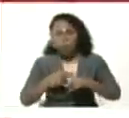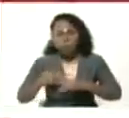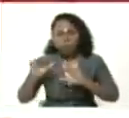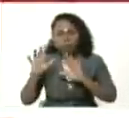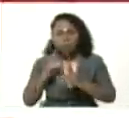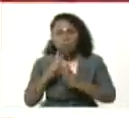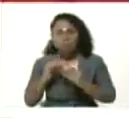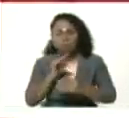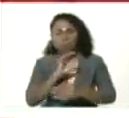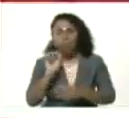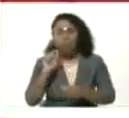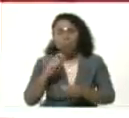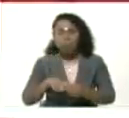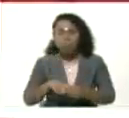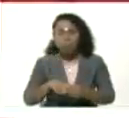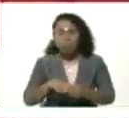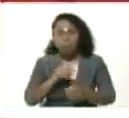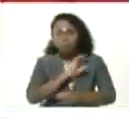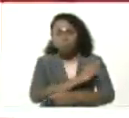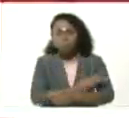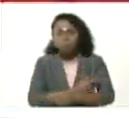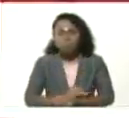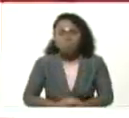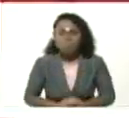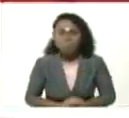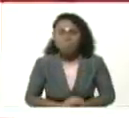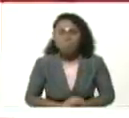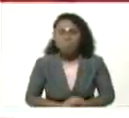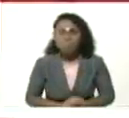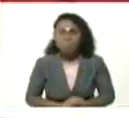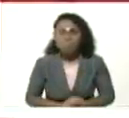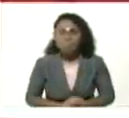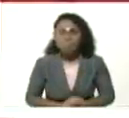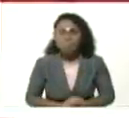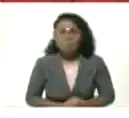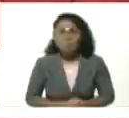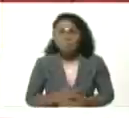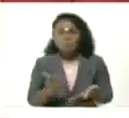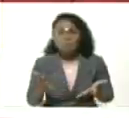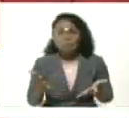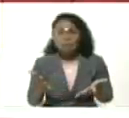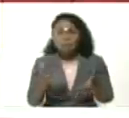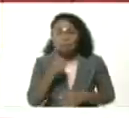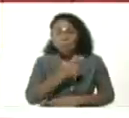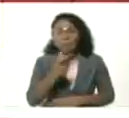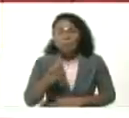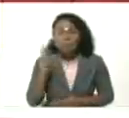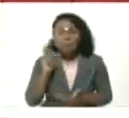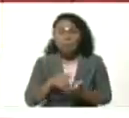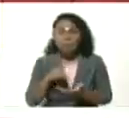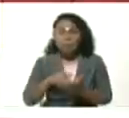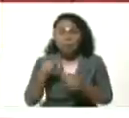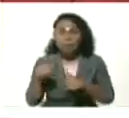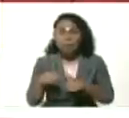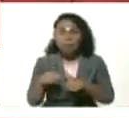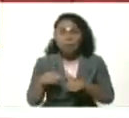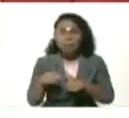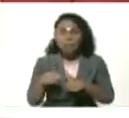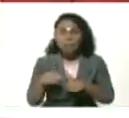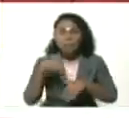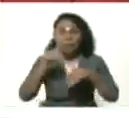elemento poderosísimo, Lisandro, que es la gente que participó en estas elecciones